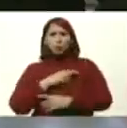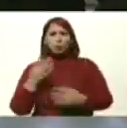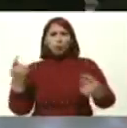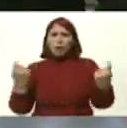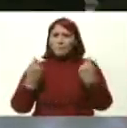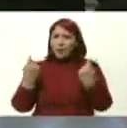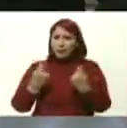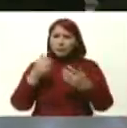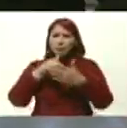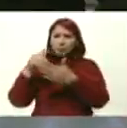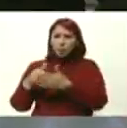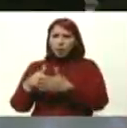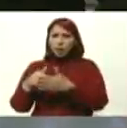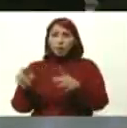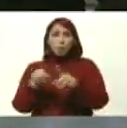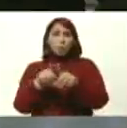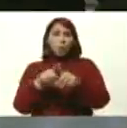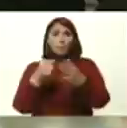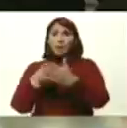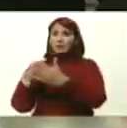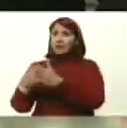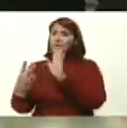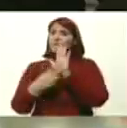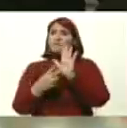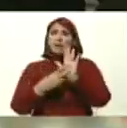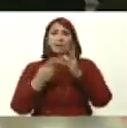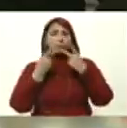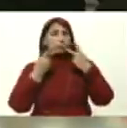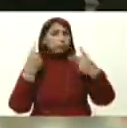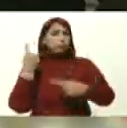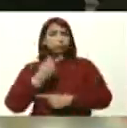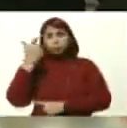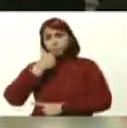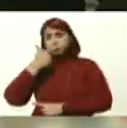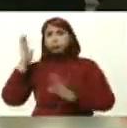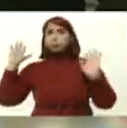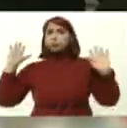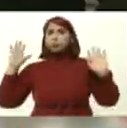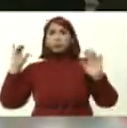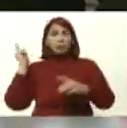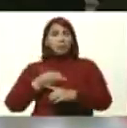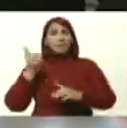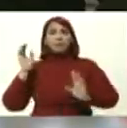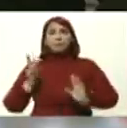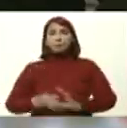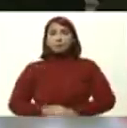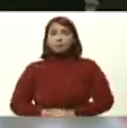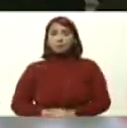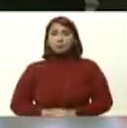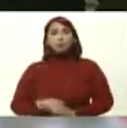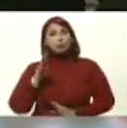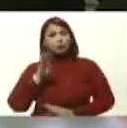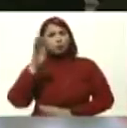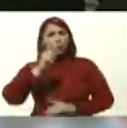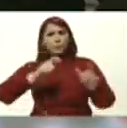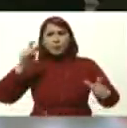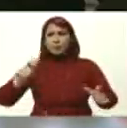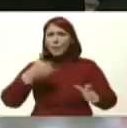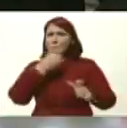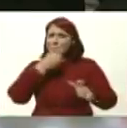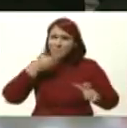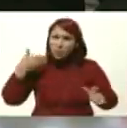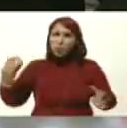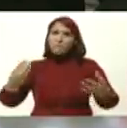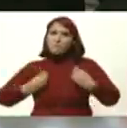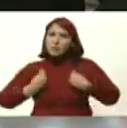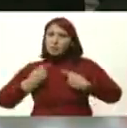campaña electoral es una batalla por la verdad, por la moral y sobre todo por el futuro de la gente, mejorar la